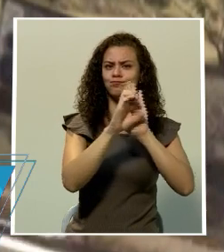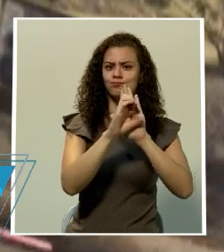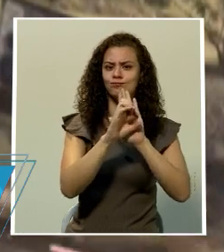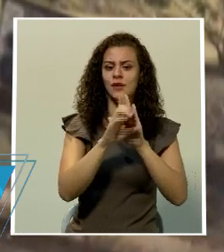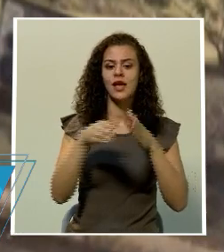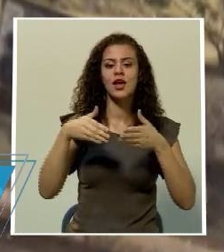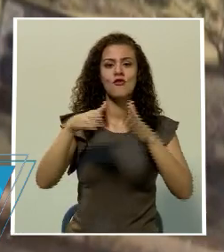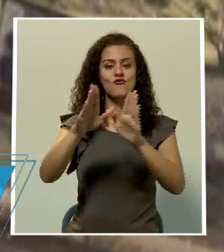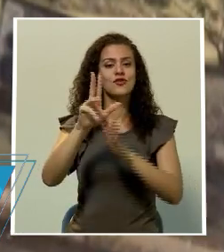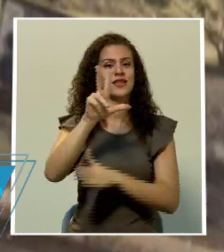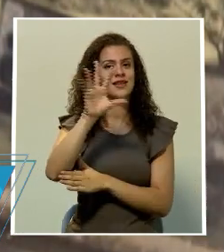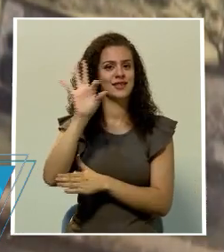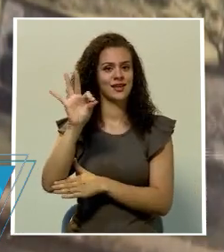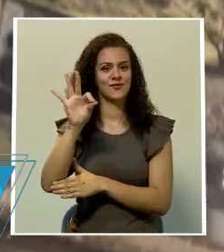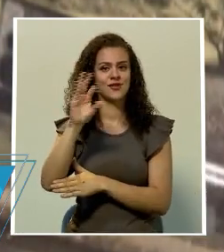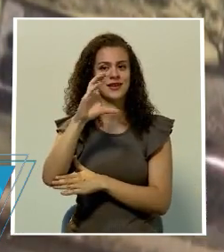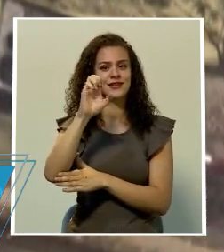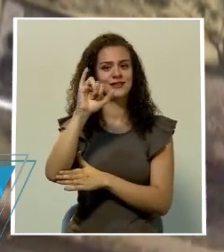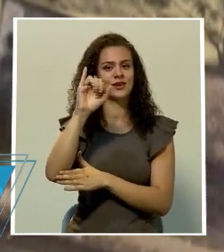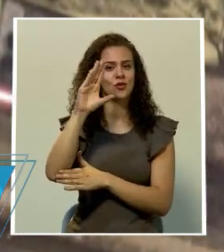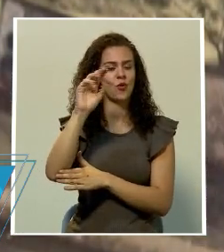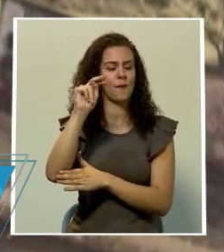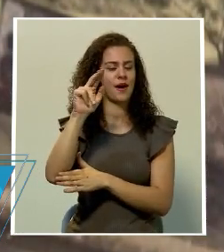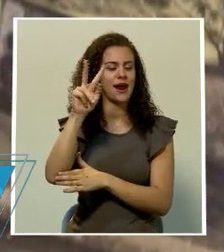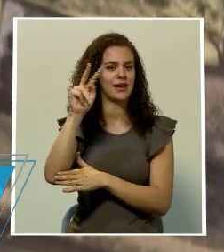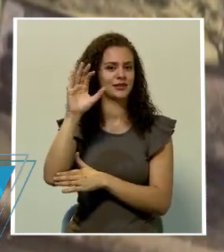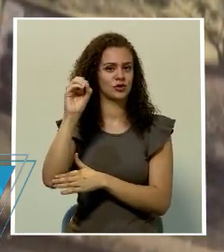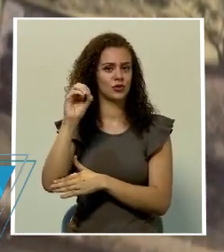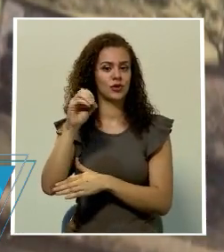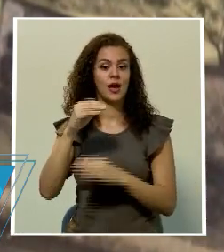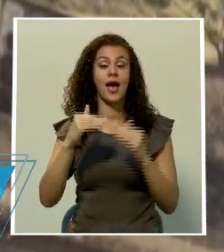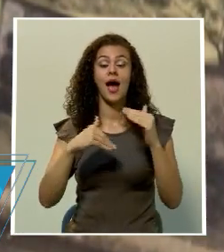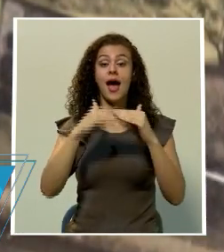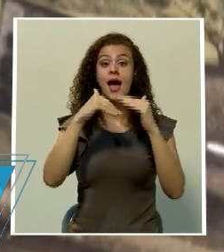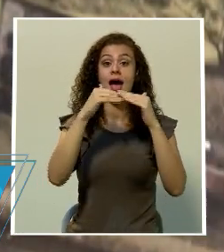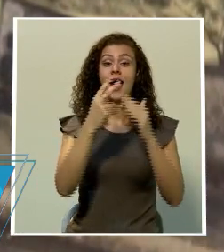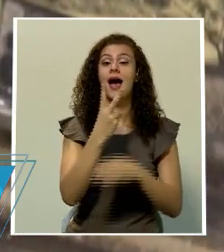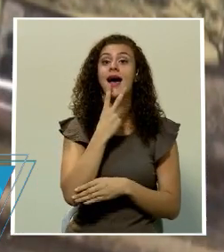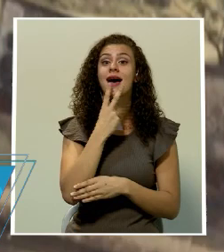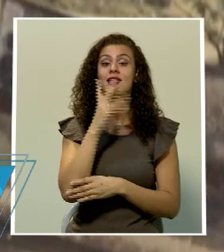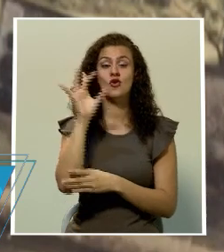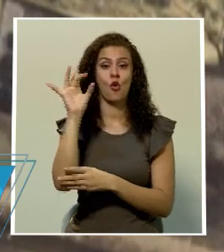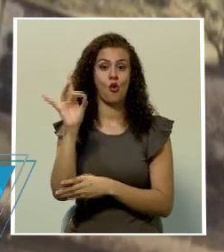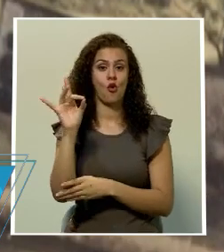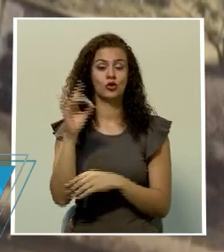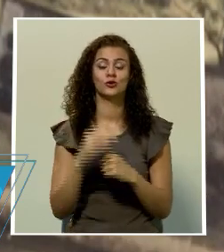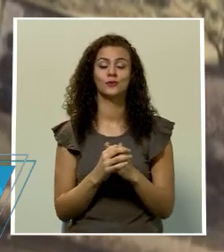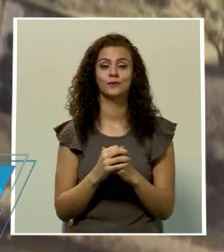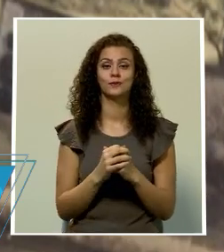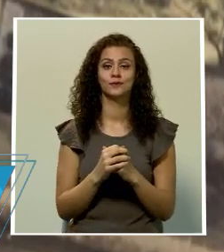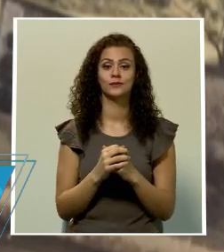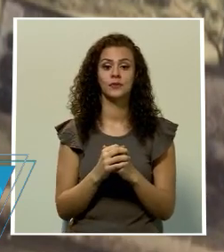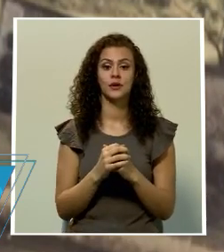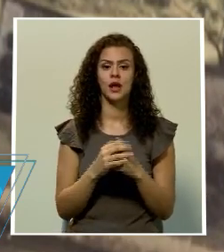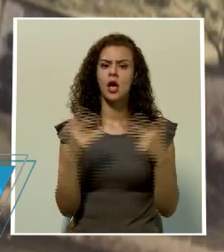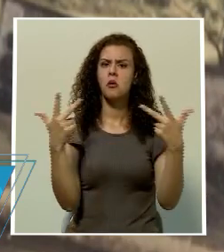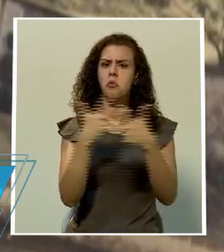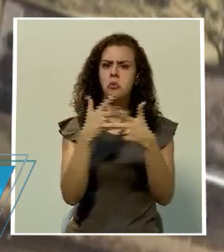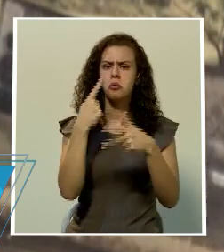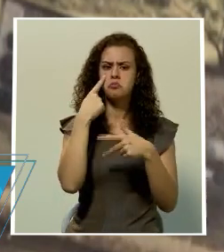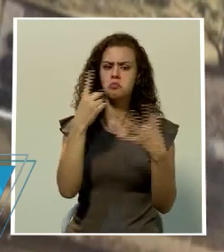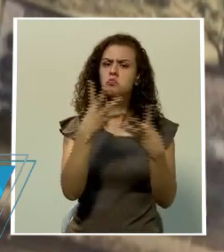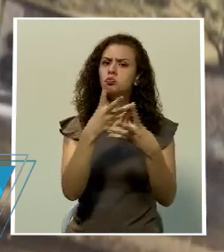la ruta 39, circunvalación, a la altura de los Atillos 8. El tránsito se